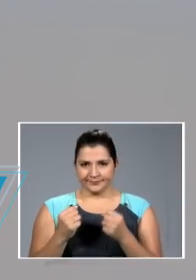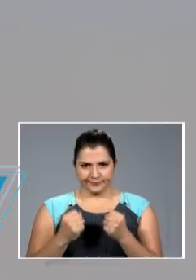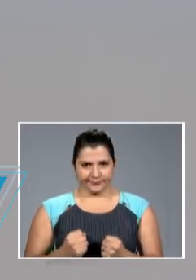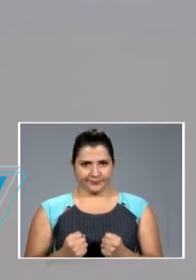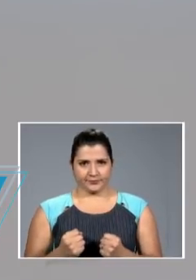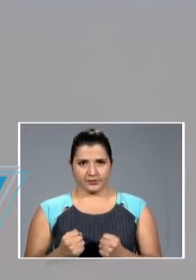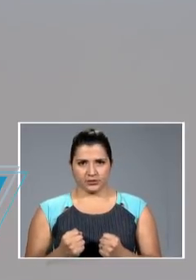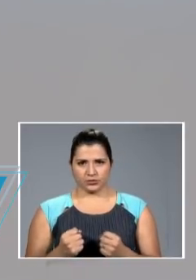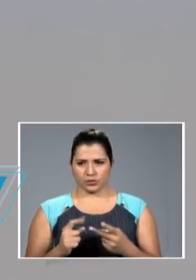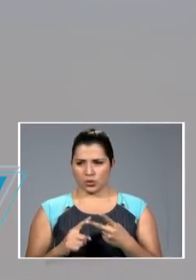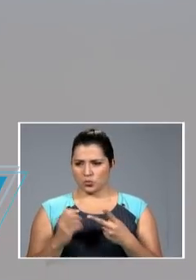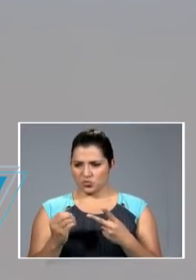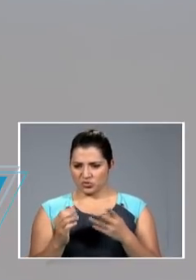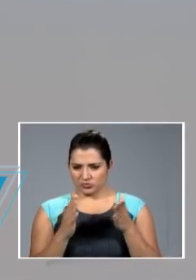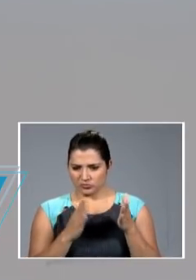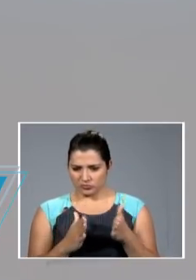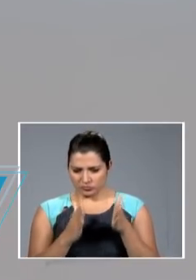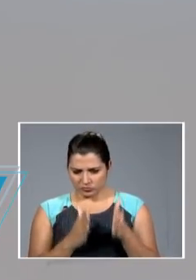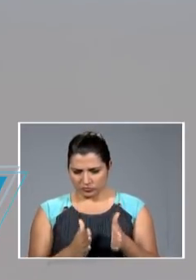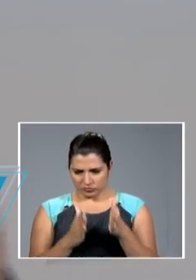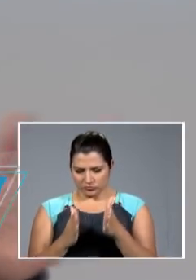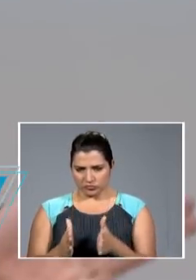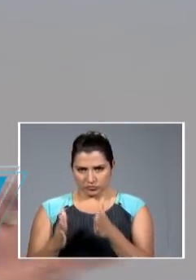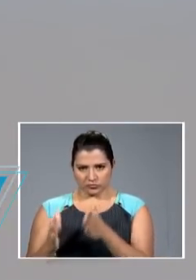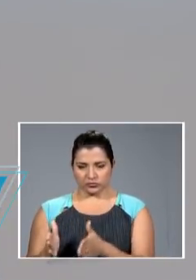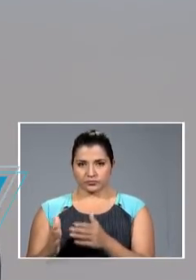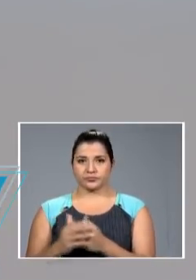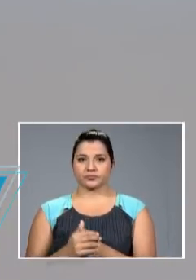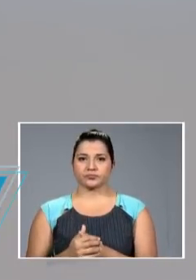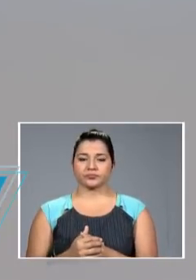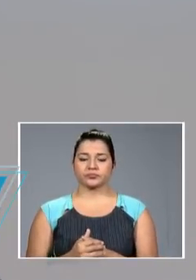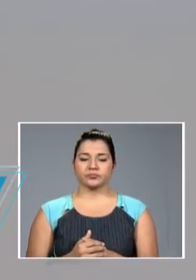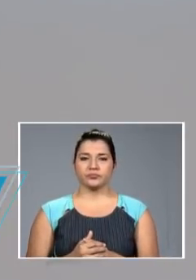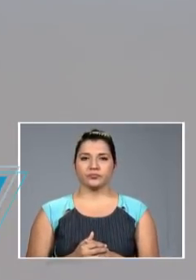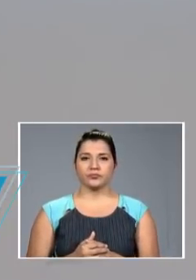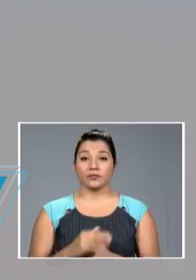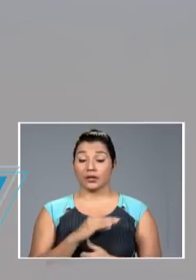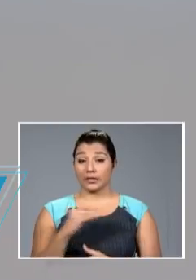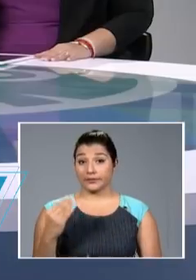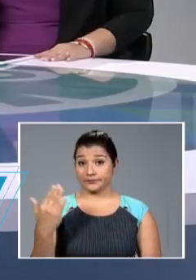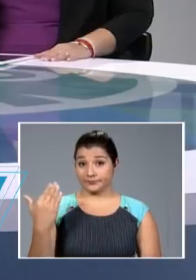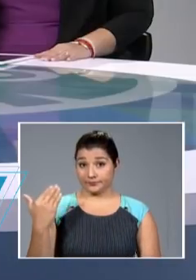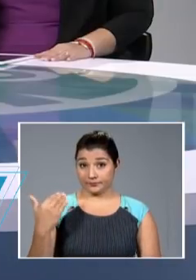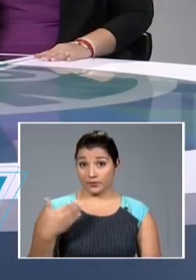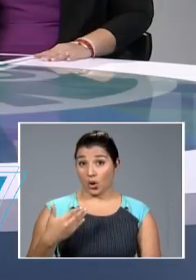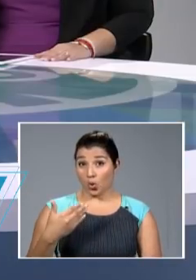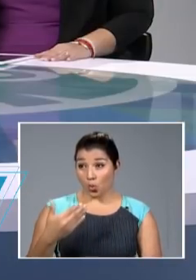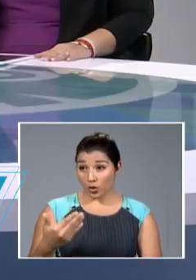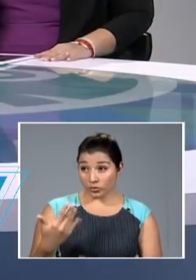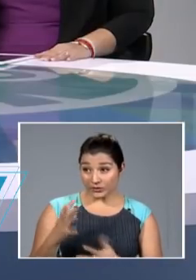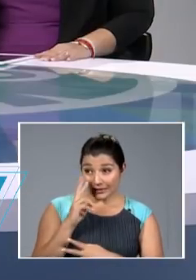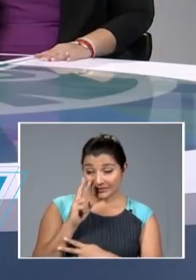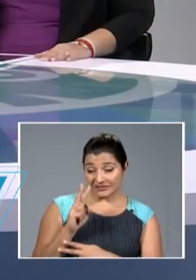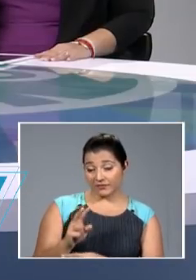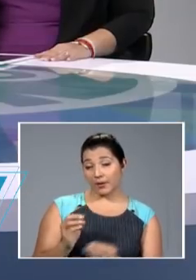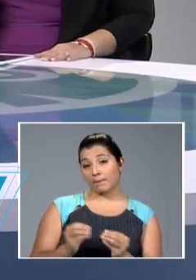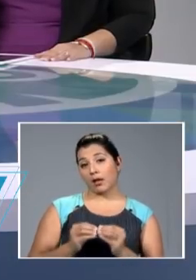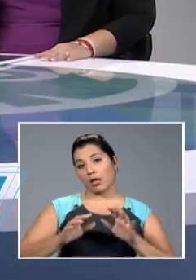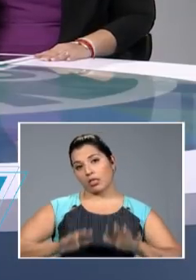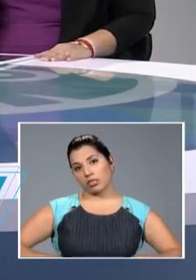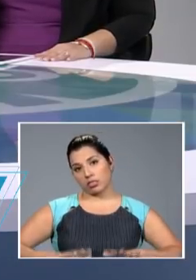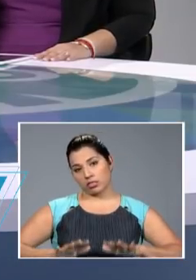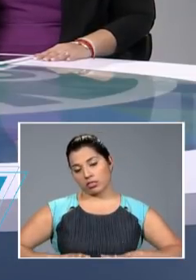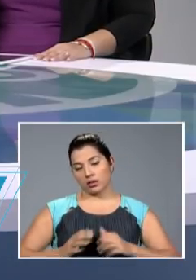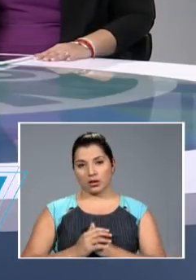rígidos, muy estructurados. No es sino precisamente recientemente cuando ya se les ve un poco más sueltos,